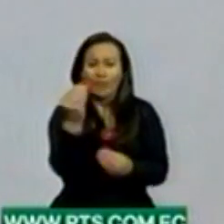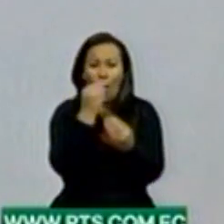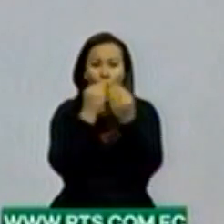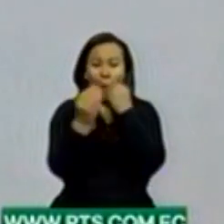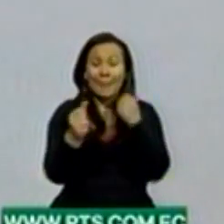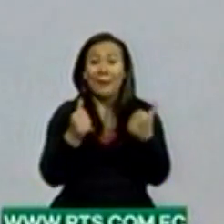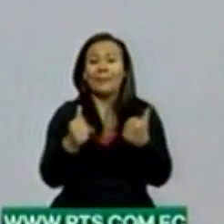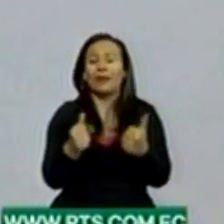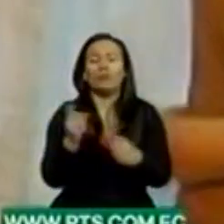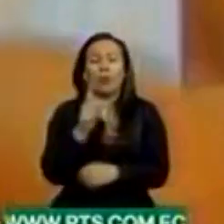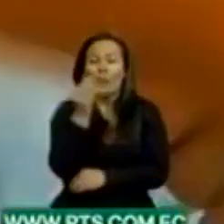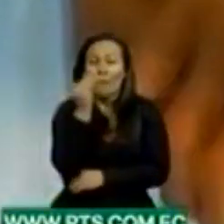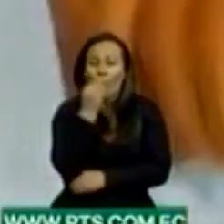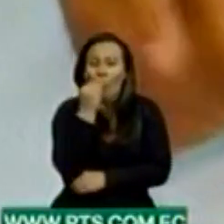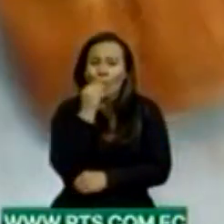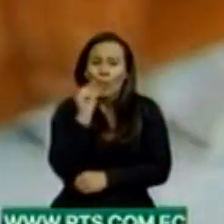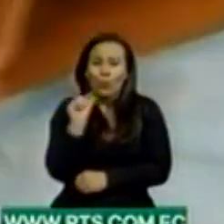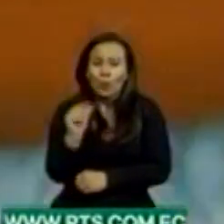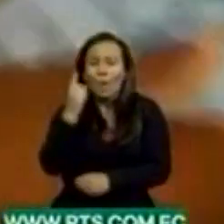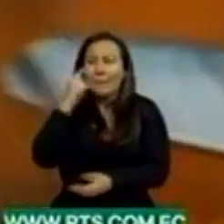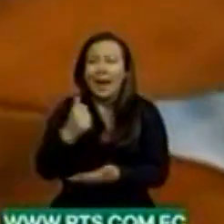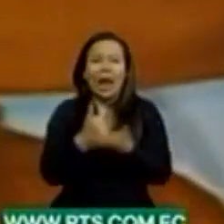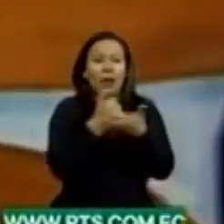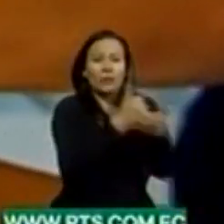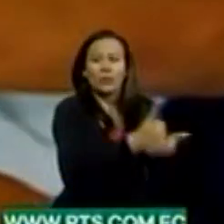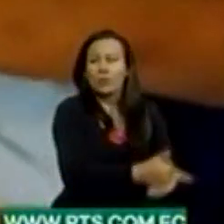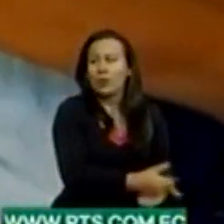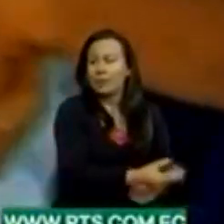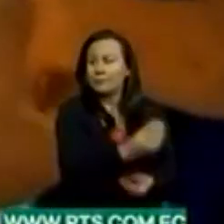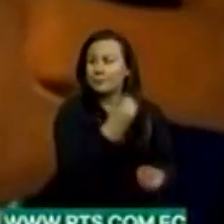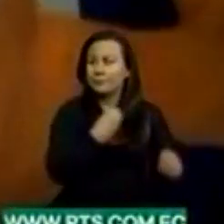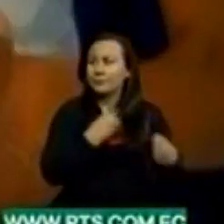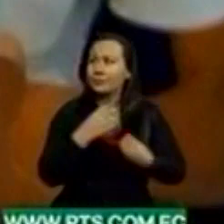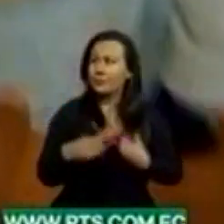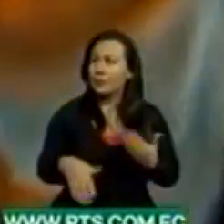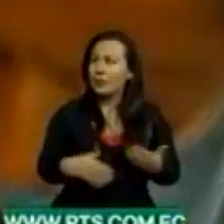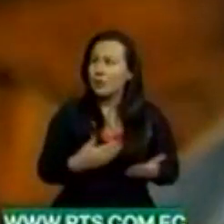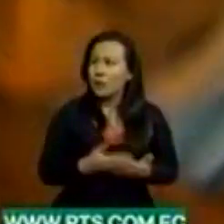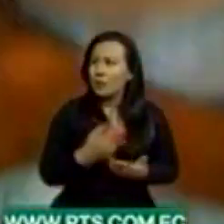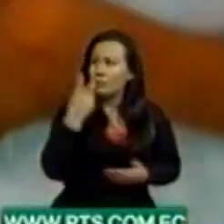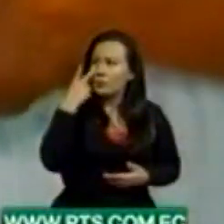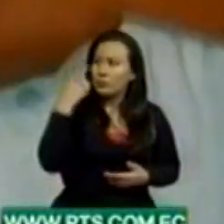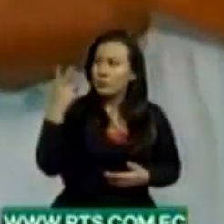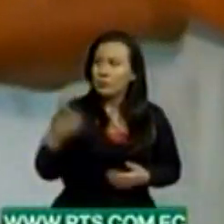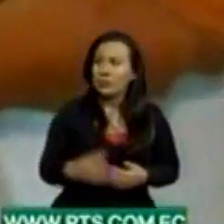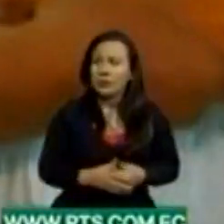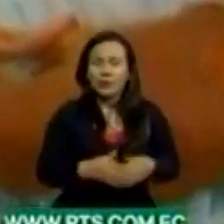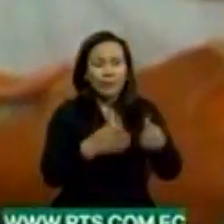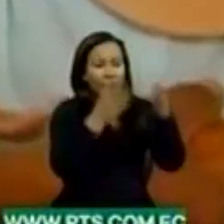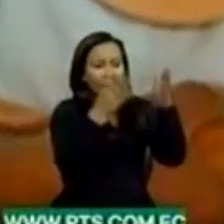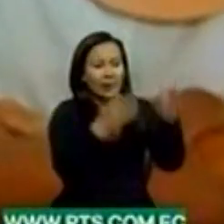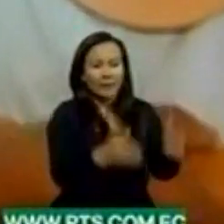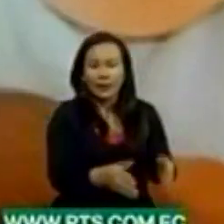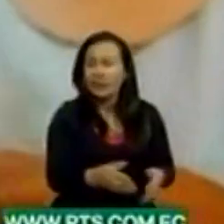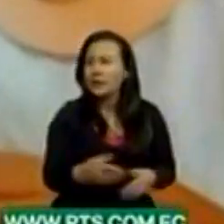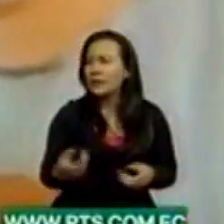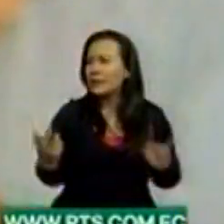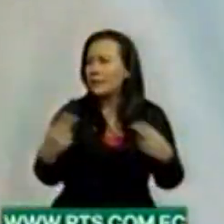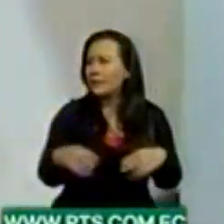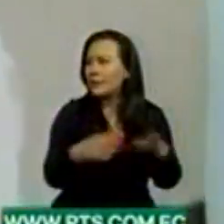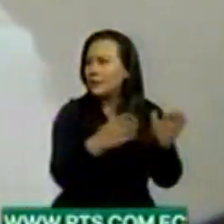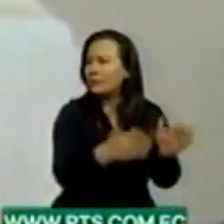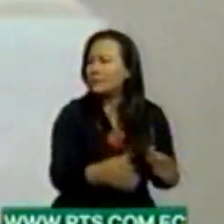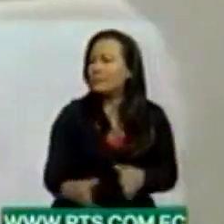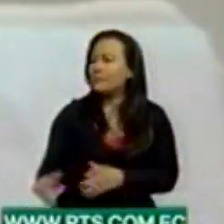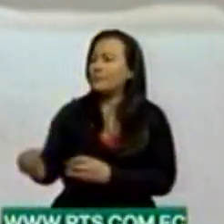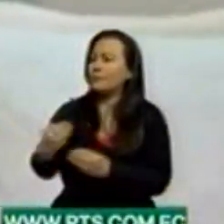bien por ayudarla a ella. Porque tenemos que darle una calidad de vida que se merece. Es un ser humano